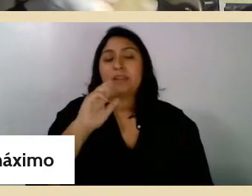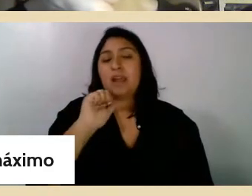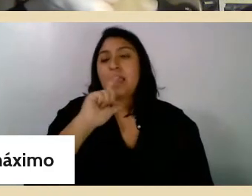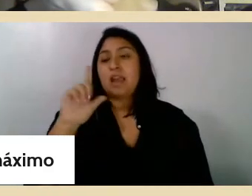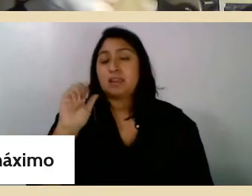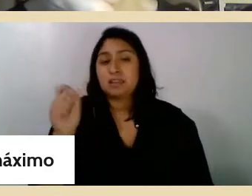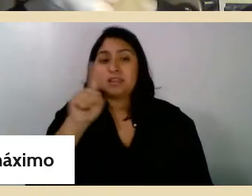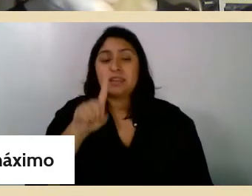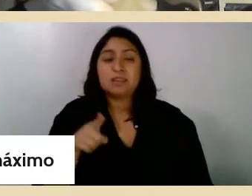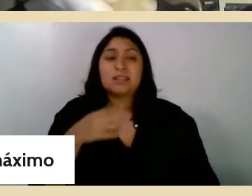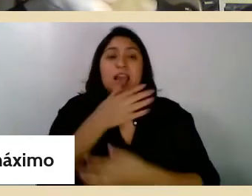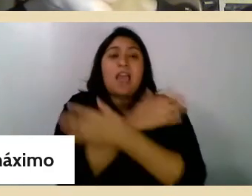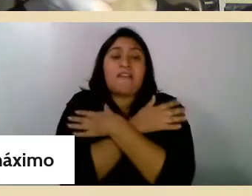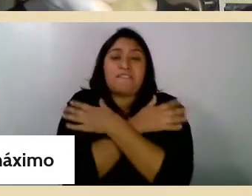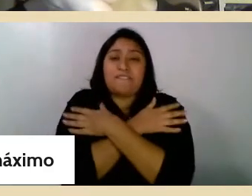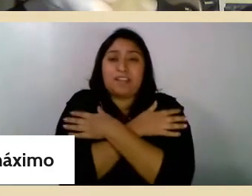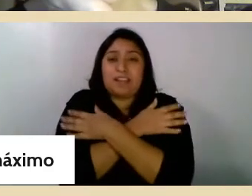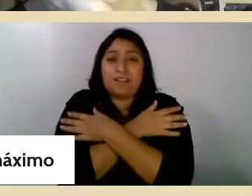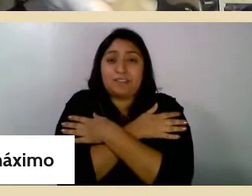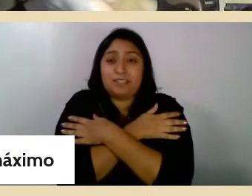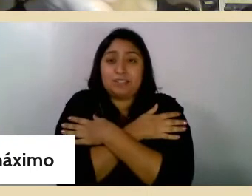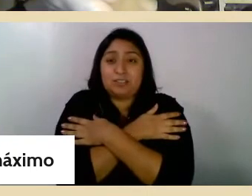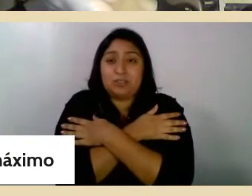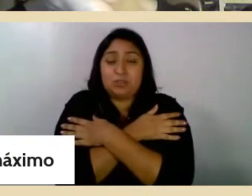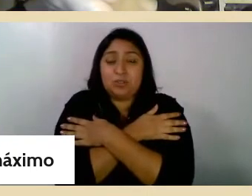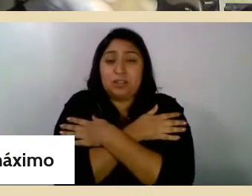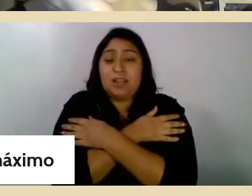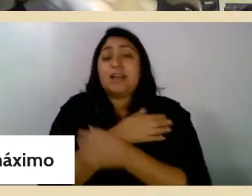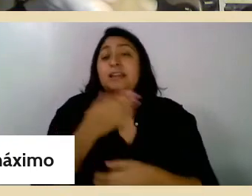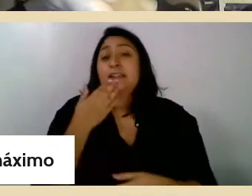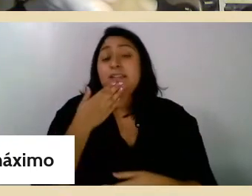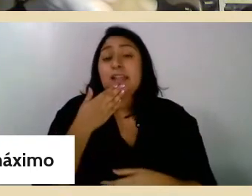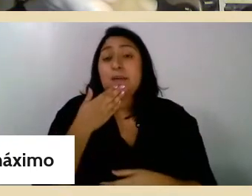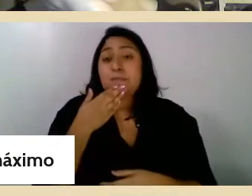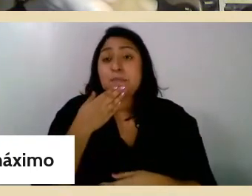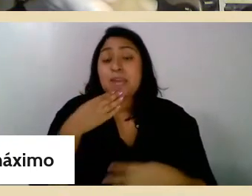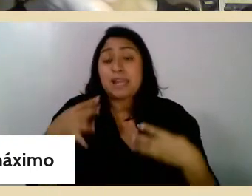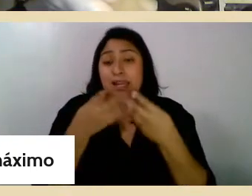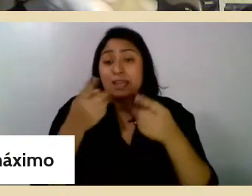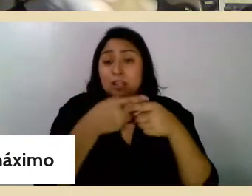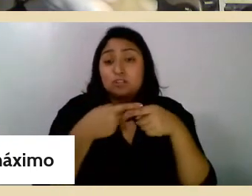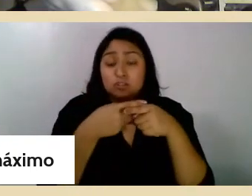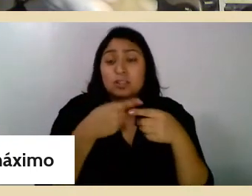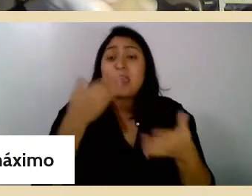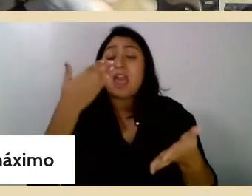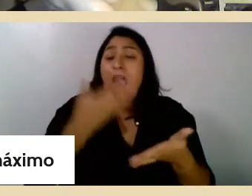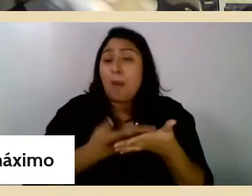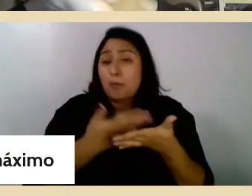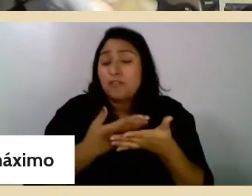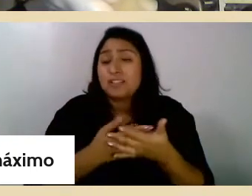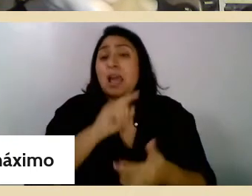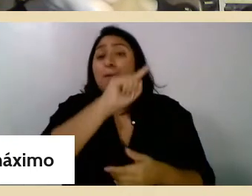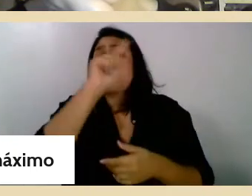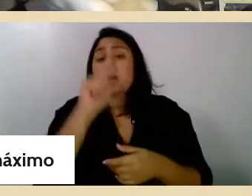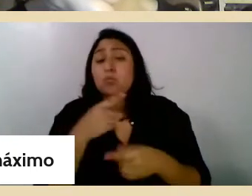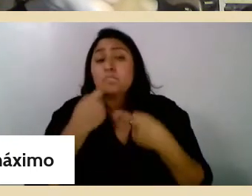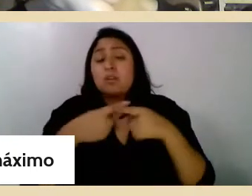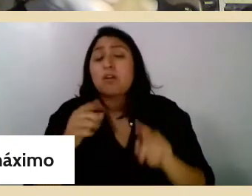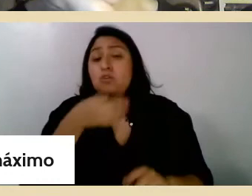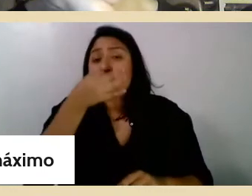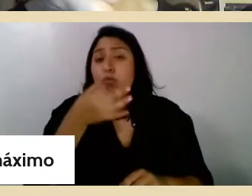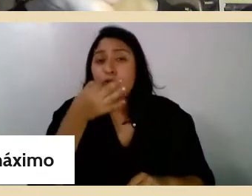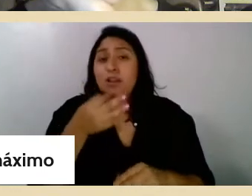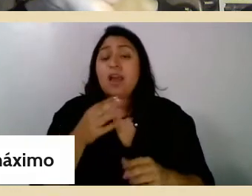Como les digo, las plataformas, si quieren aprovecharlas para hacer preguntas, otros comentarios, además de sus